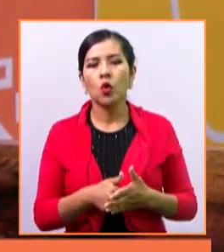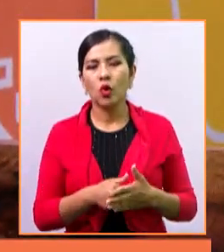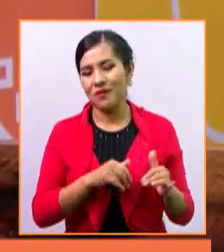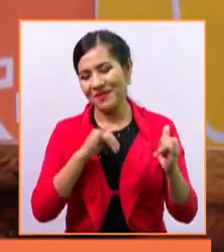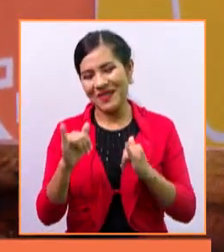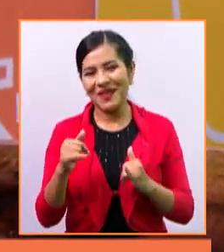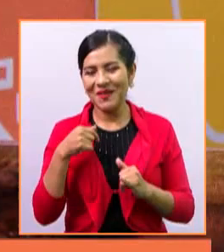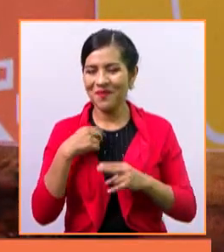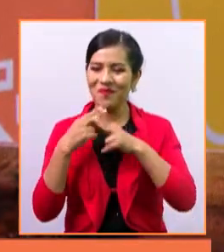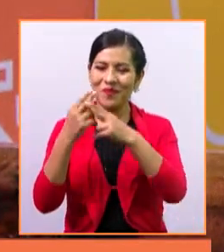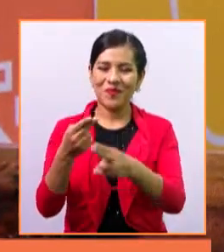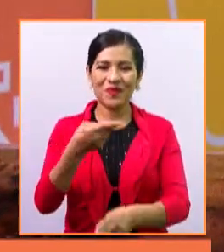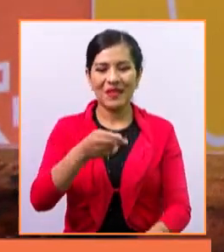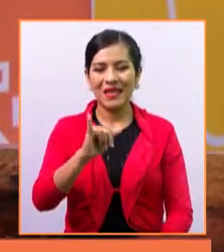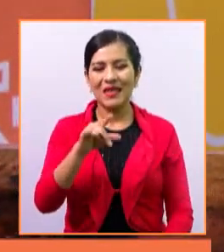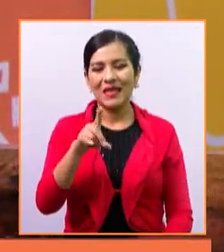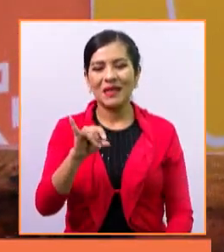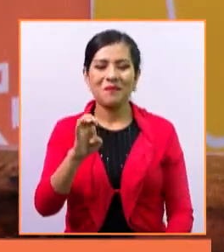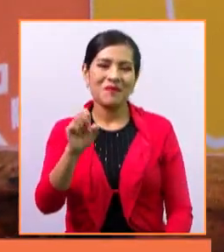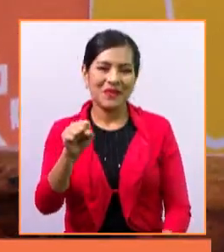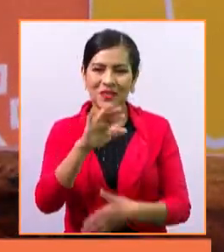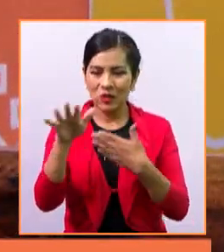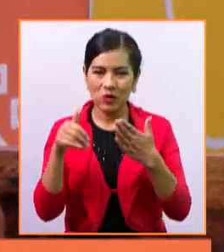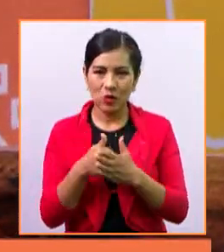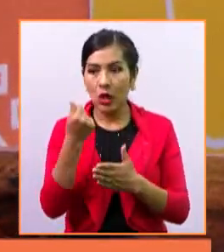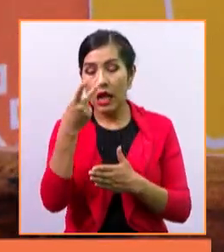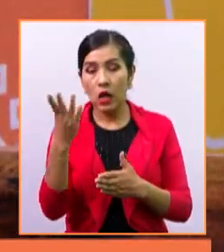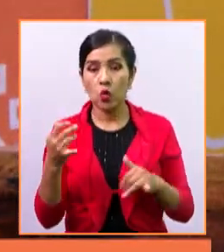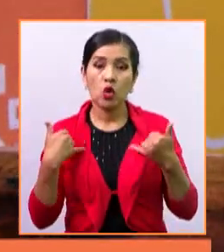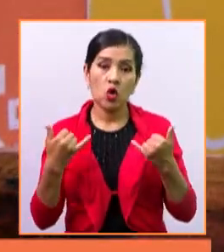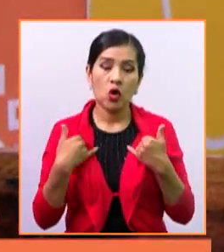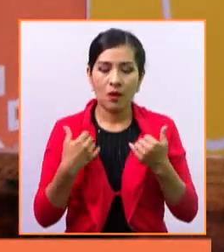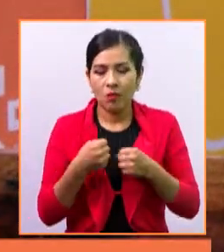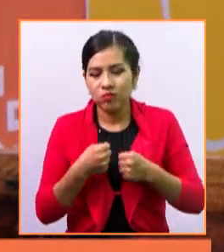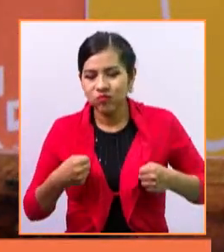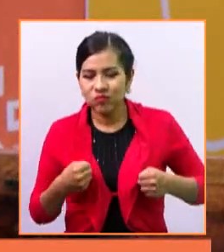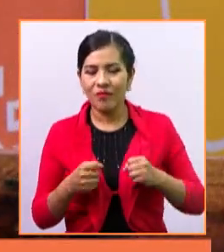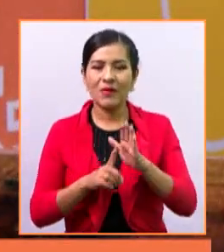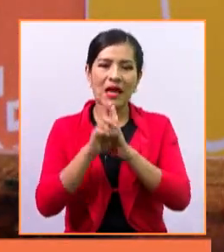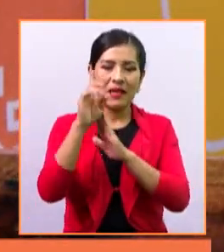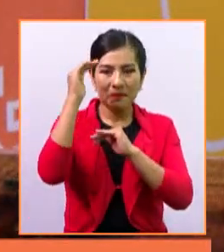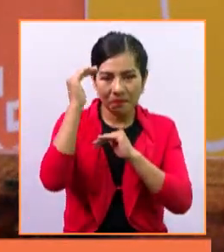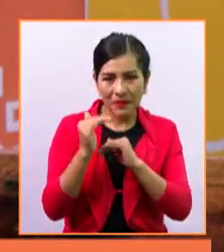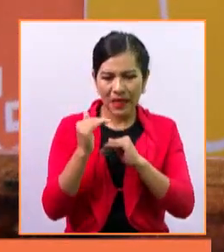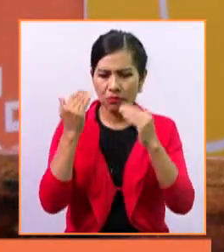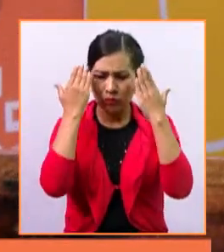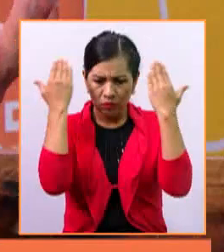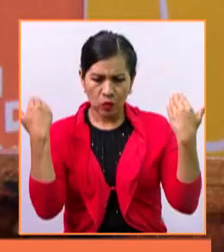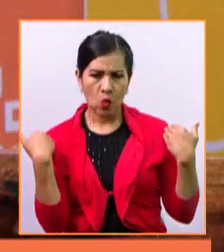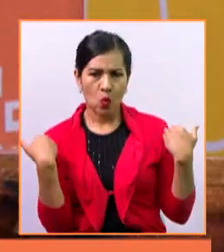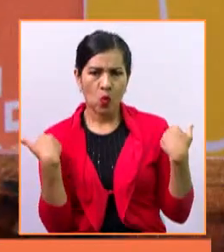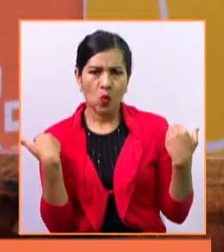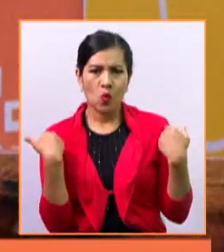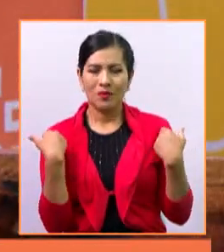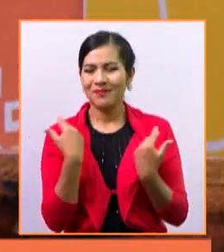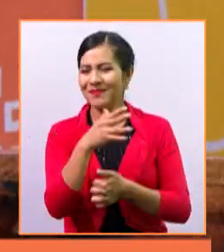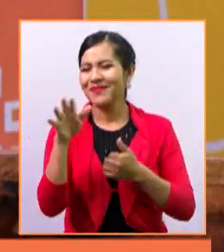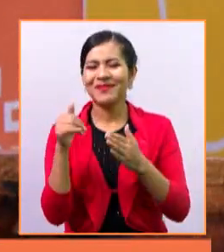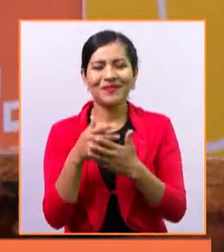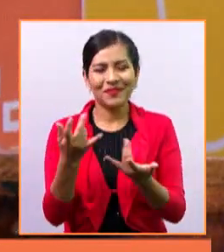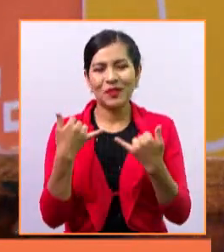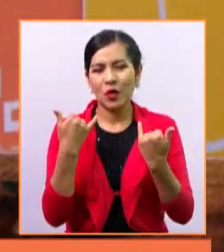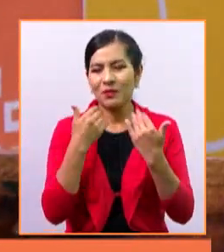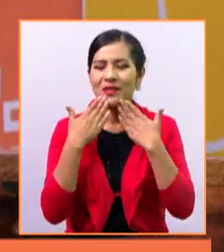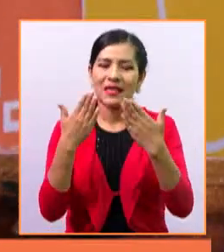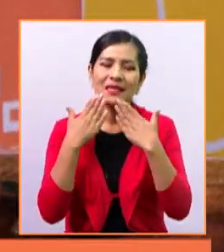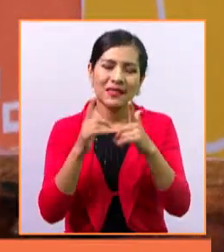les llamo, que son jovencitos, algunos son gorditos, bajitos, sus cabellos hasta aquí. Un saludo grande,